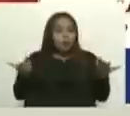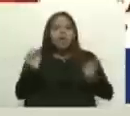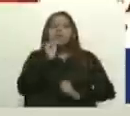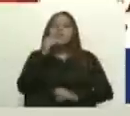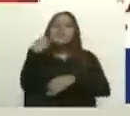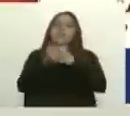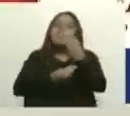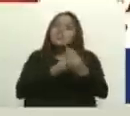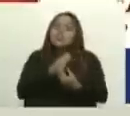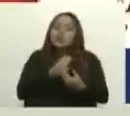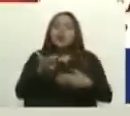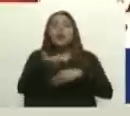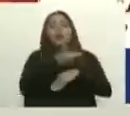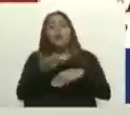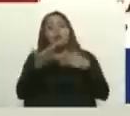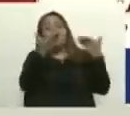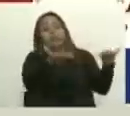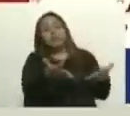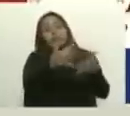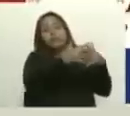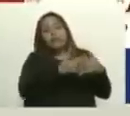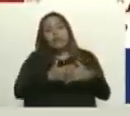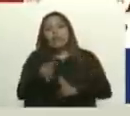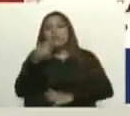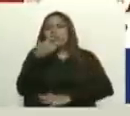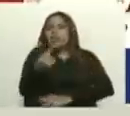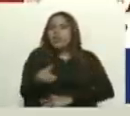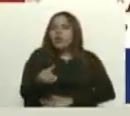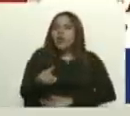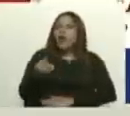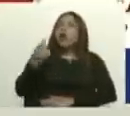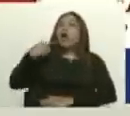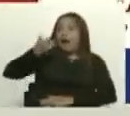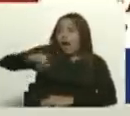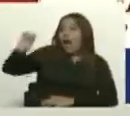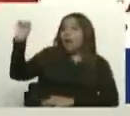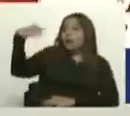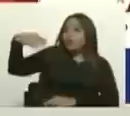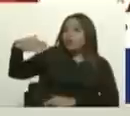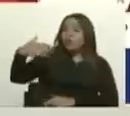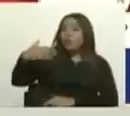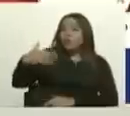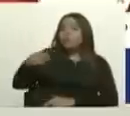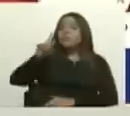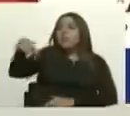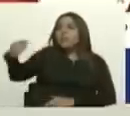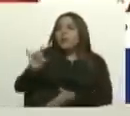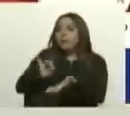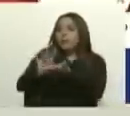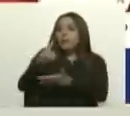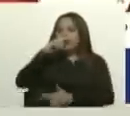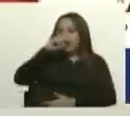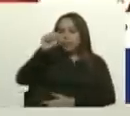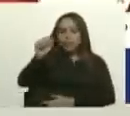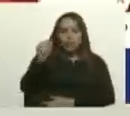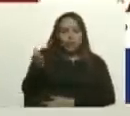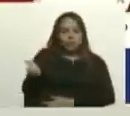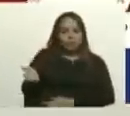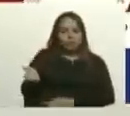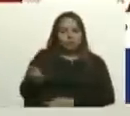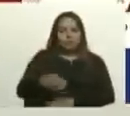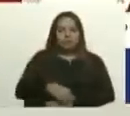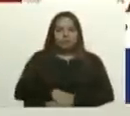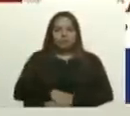ejecutó? El gobierno de Estados Unidos, y dijeron, regresará la luz cuando se vaya el tirano de Nicolás Maduro.